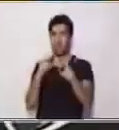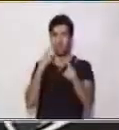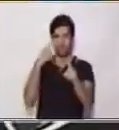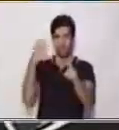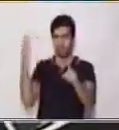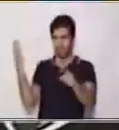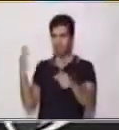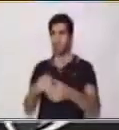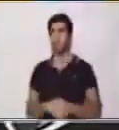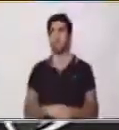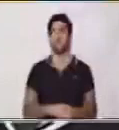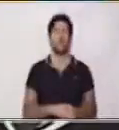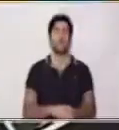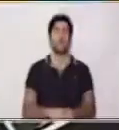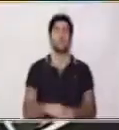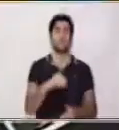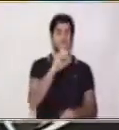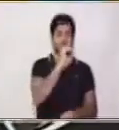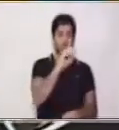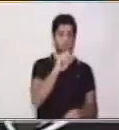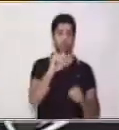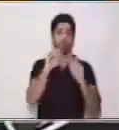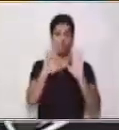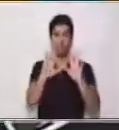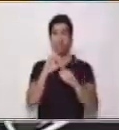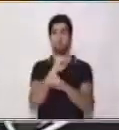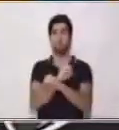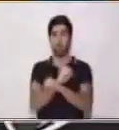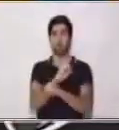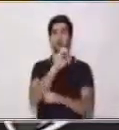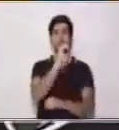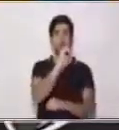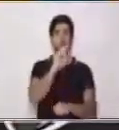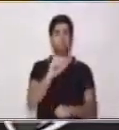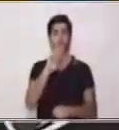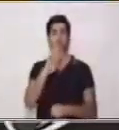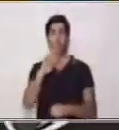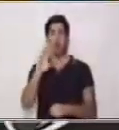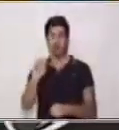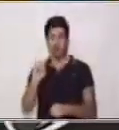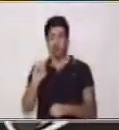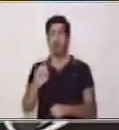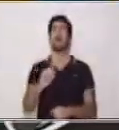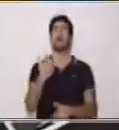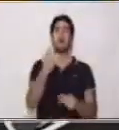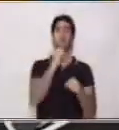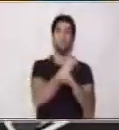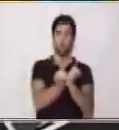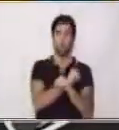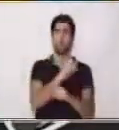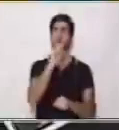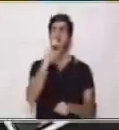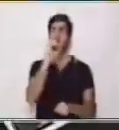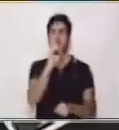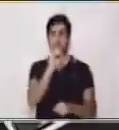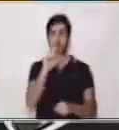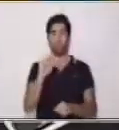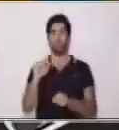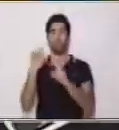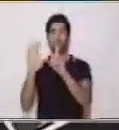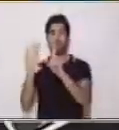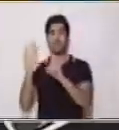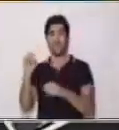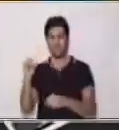metros. Sería 0.10 de ancho, 0.40 de alto